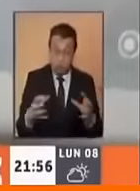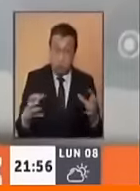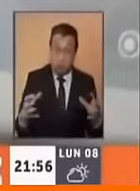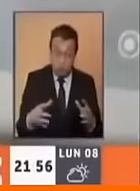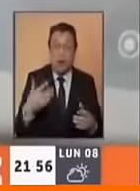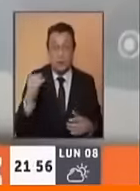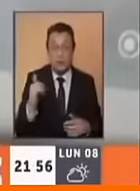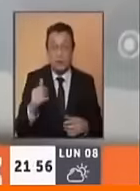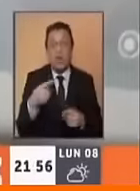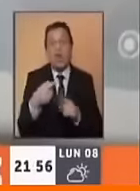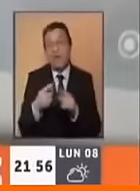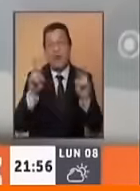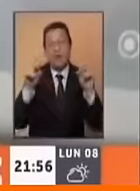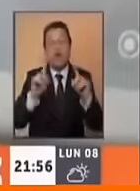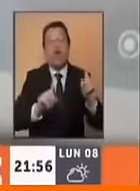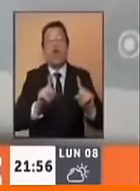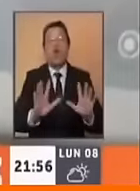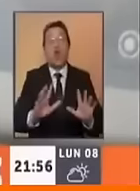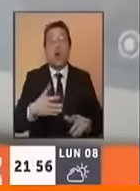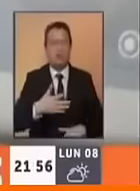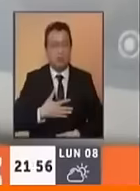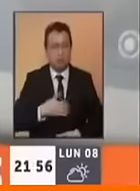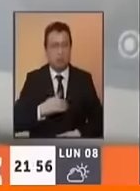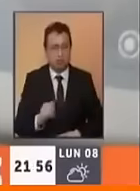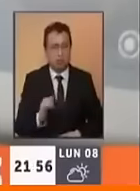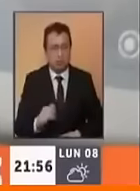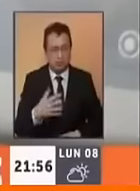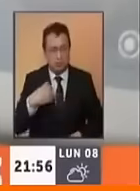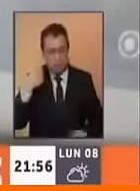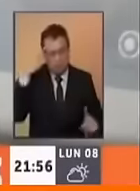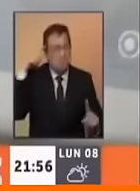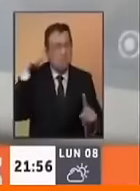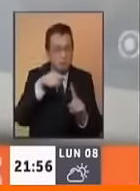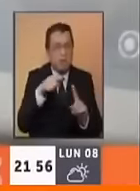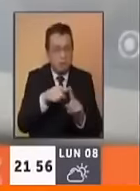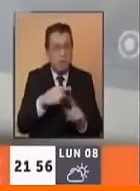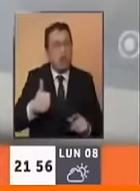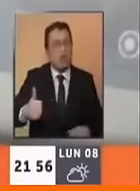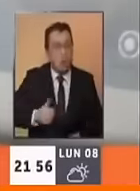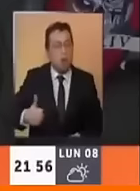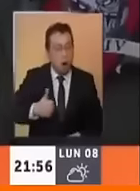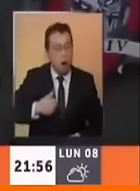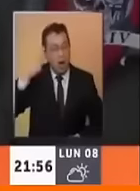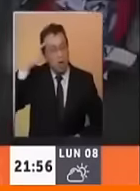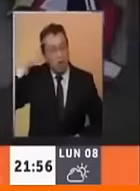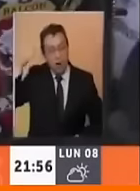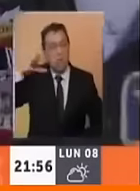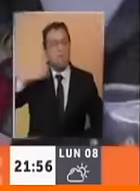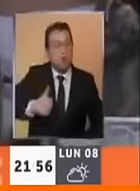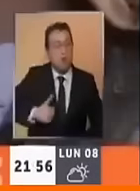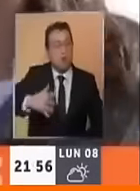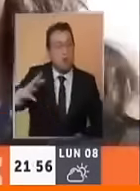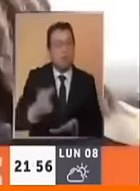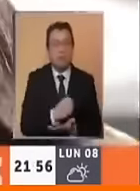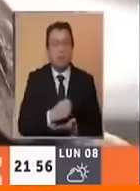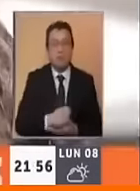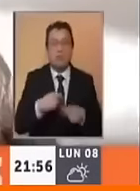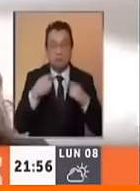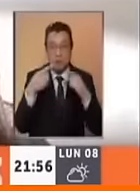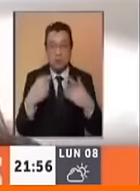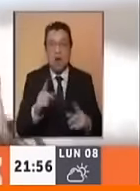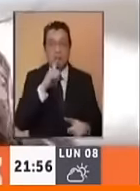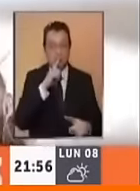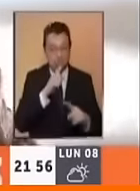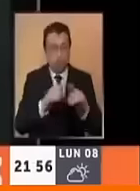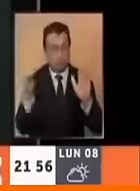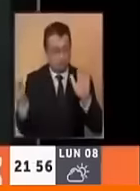por diferentes motivos. Y yo siempre he querido hacer las cosas, no sé, cumplir los sueños, para mí eso. Objetivos. Ella ya anotó su nombre en